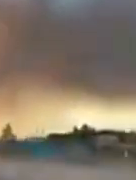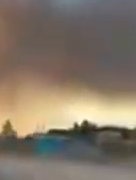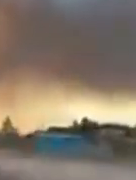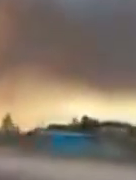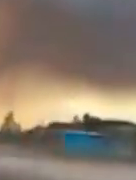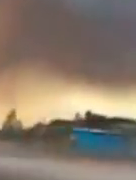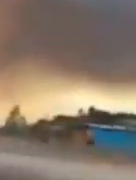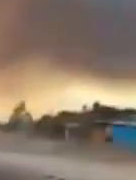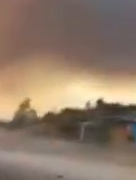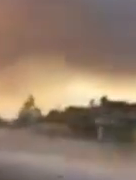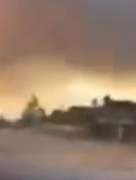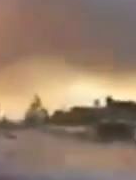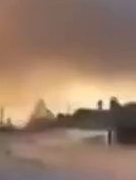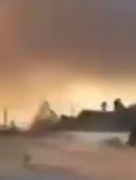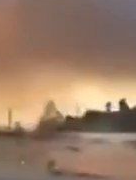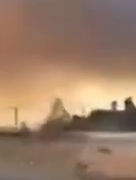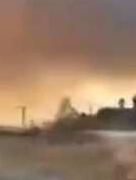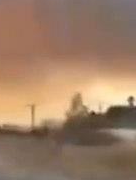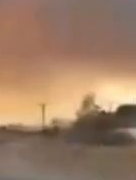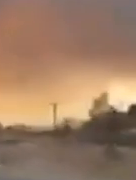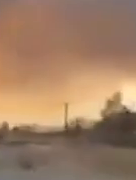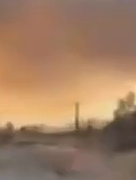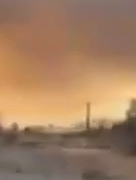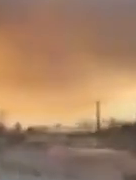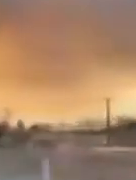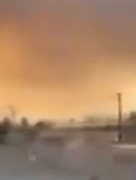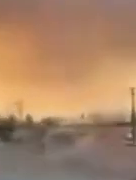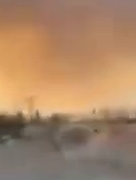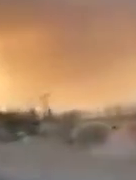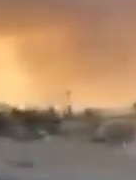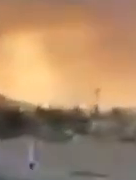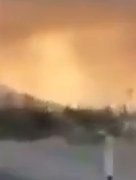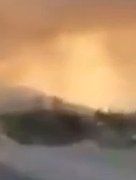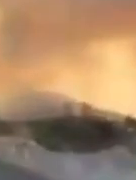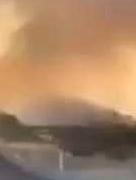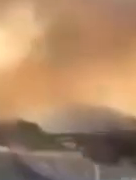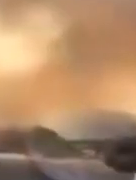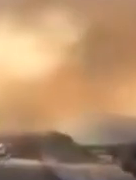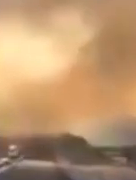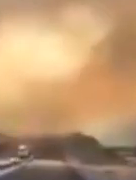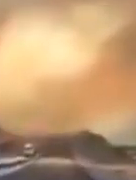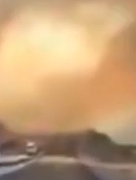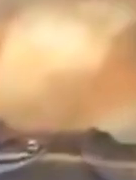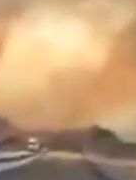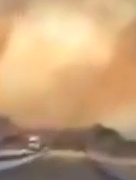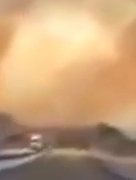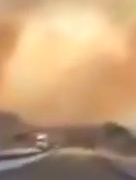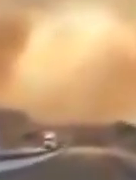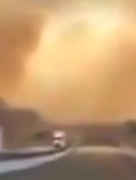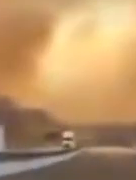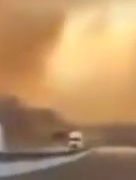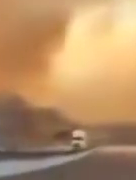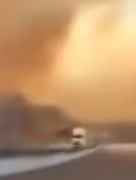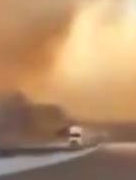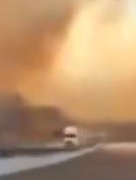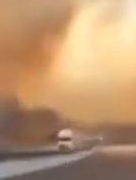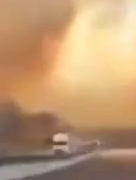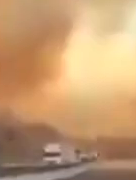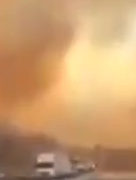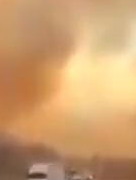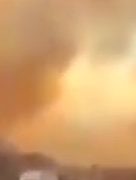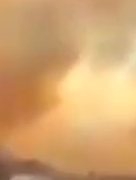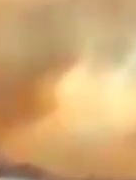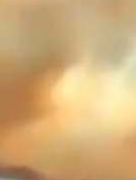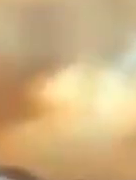más de 14.000 hectáreas dañadas en Baja California, había únicamente 26 elementos de CONAFOR. Sabemos que ya hay un acuerdo de palabra para